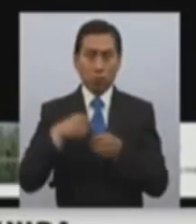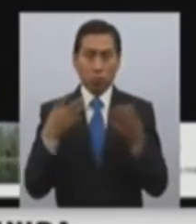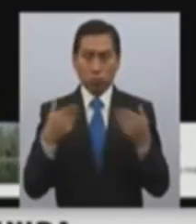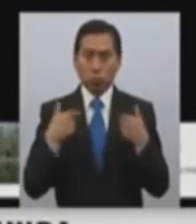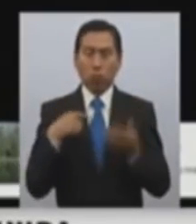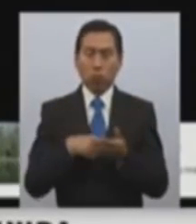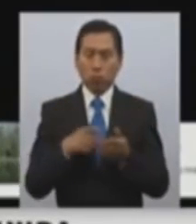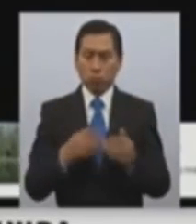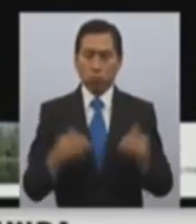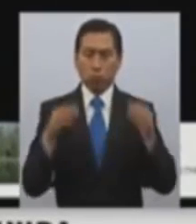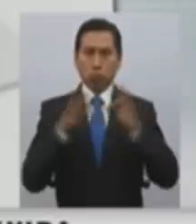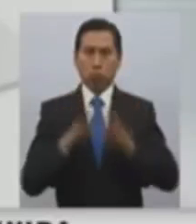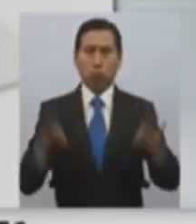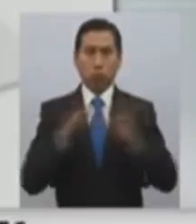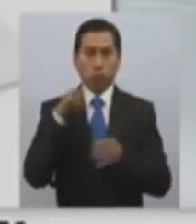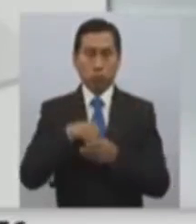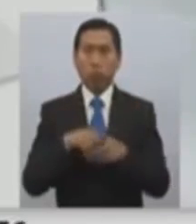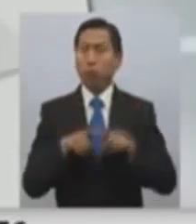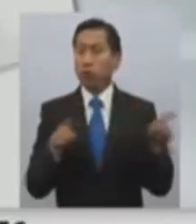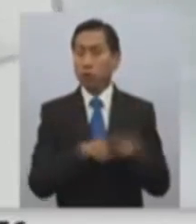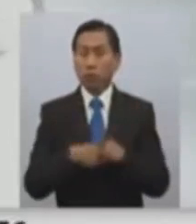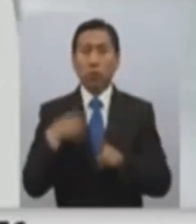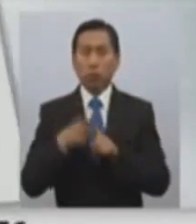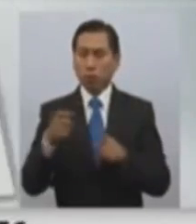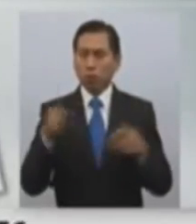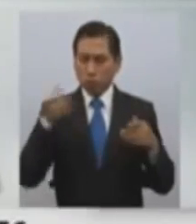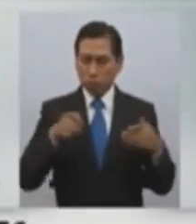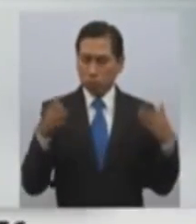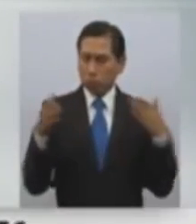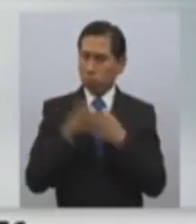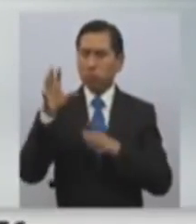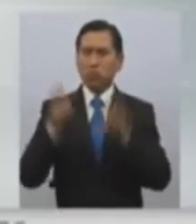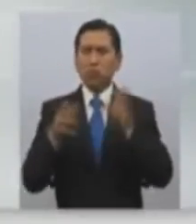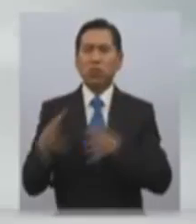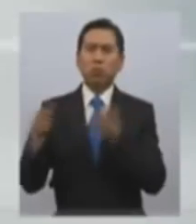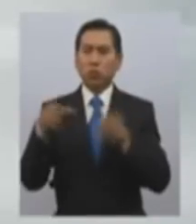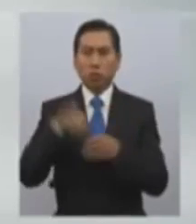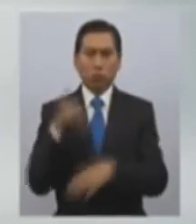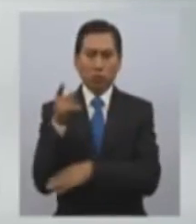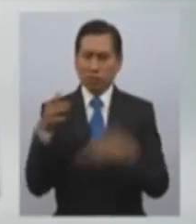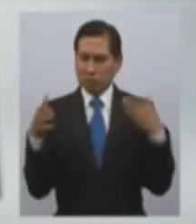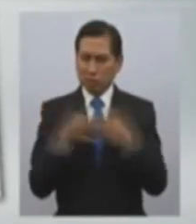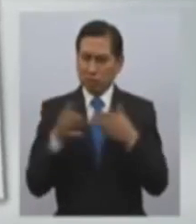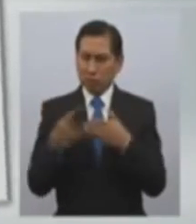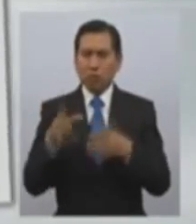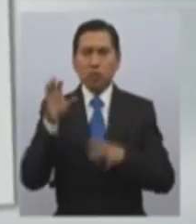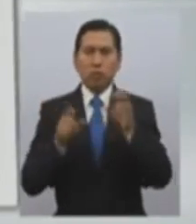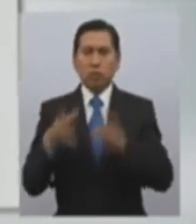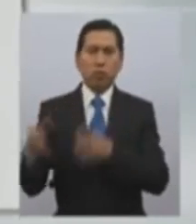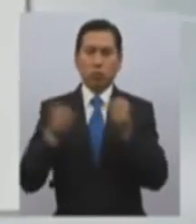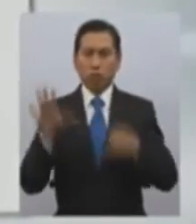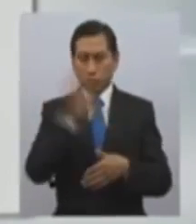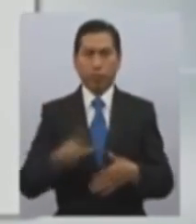que desde luego le situó en el punto de mira. Pero fue sobre todo atacar la estructura de poder que existía en Bolivia y la estructura de poder que existía en